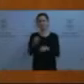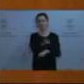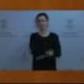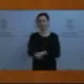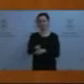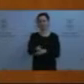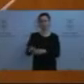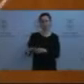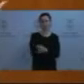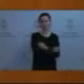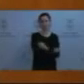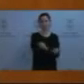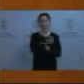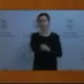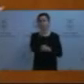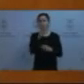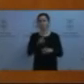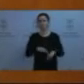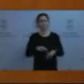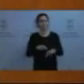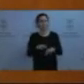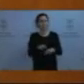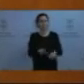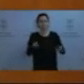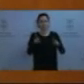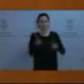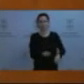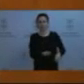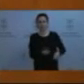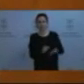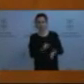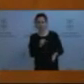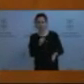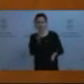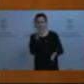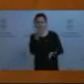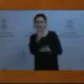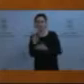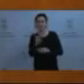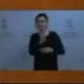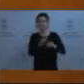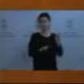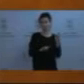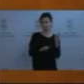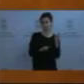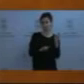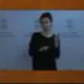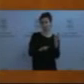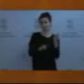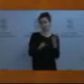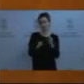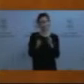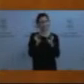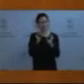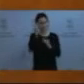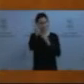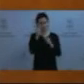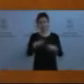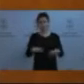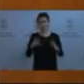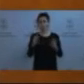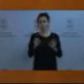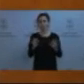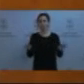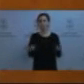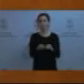Un repaso rápido. Son poco más de 3 ejemplos que son los únicos que ha puesto usted. Un repaso creo que concluyente y, por